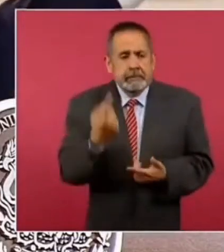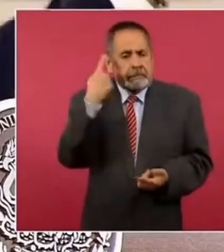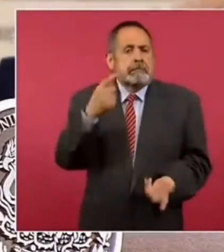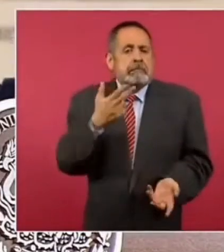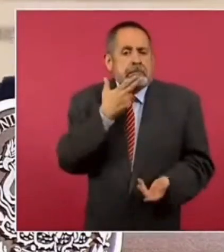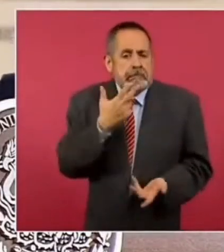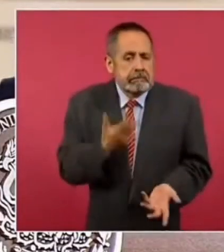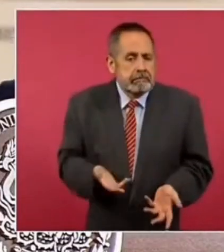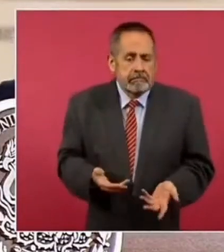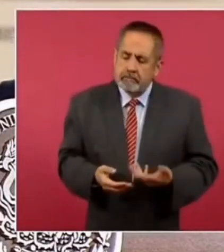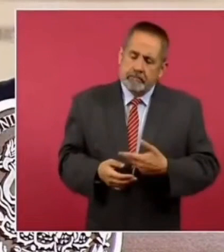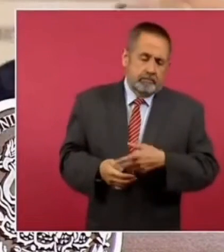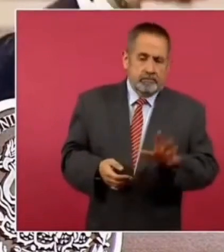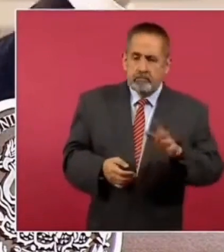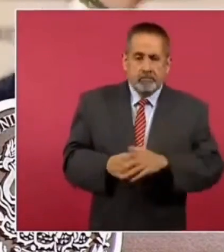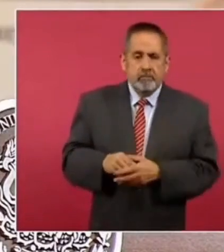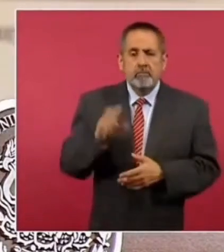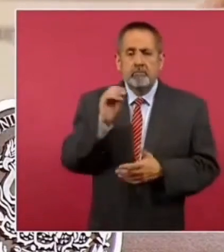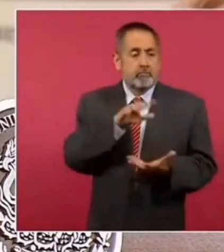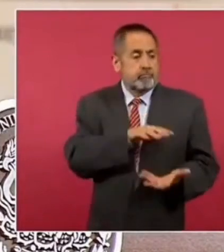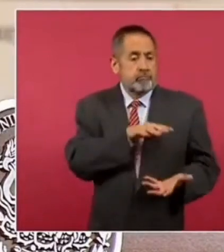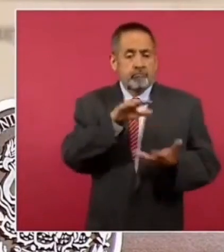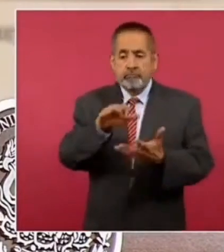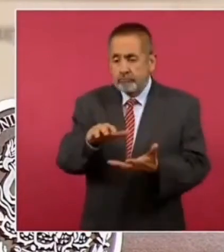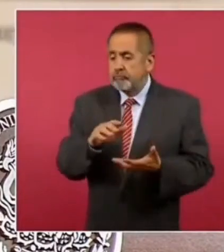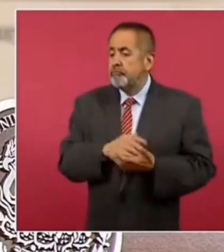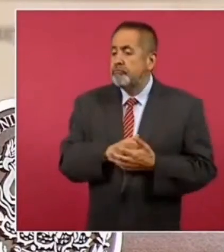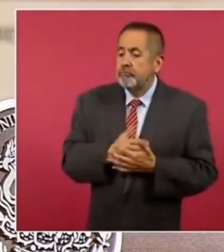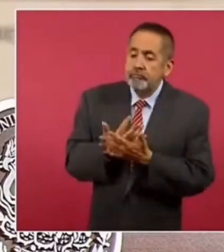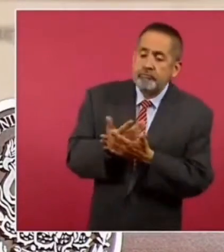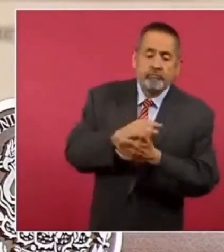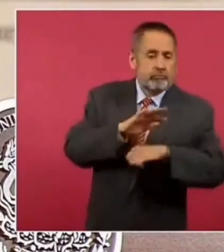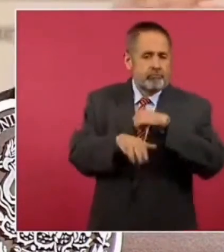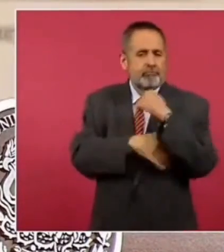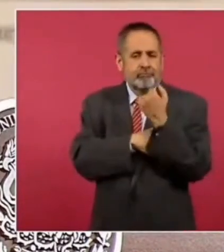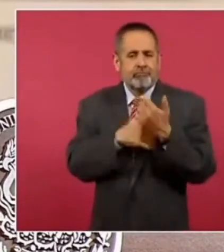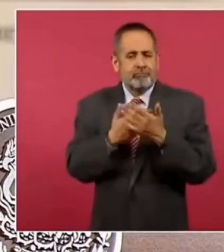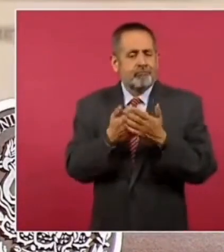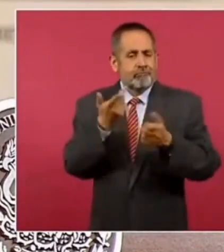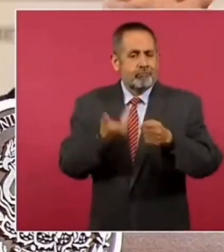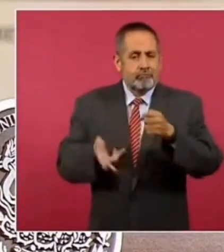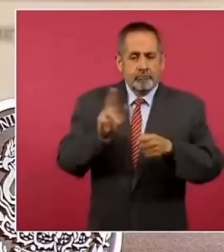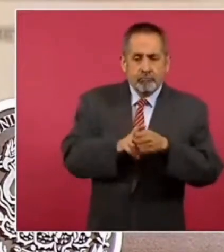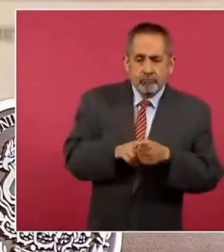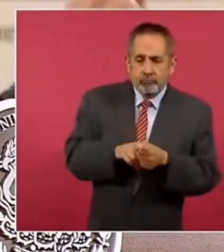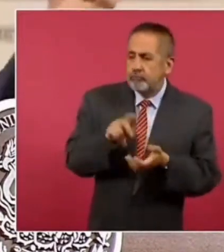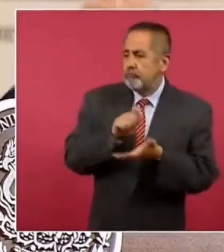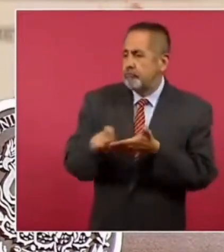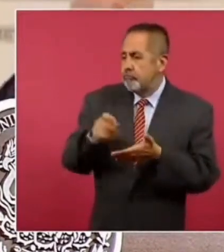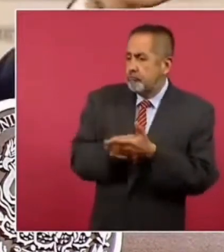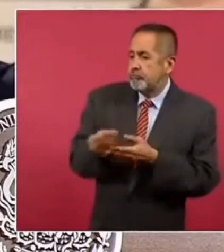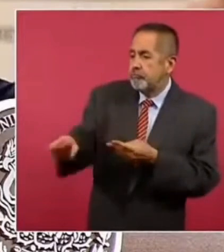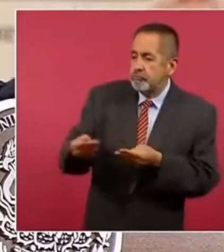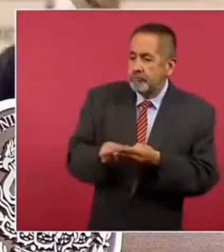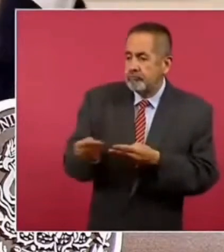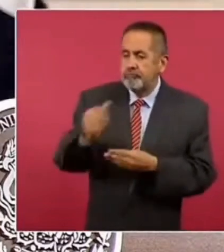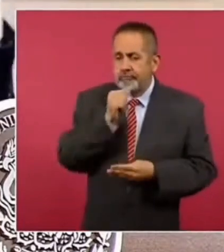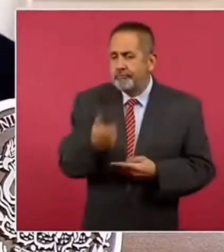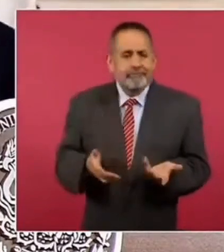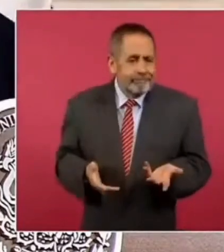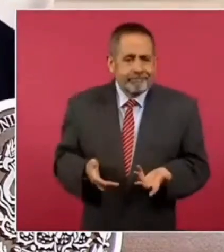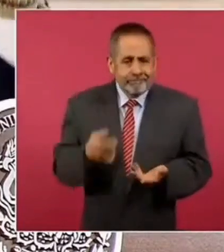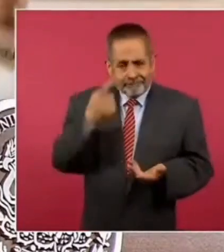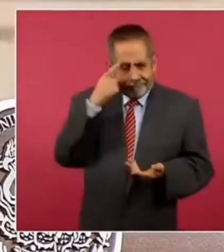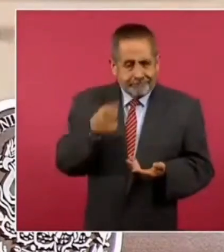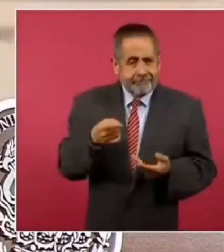O si están en las unidades y están en el almacén del hospital, no les sirve de nada si no está en la farmacia y si no